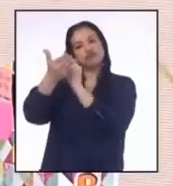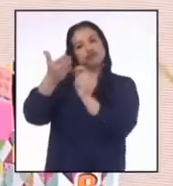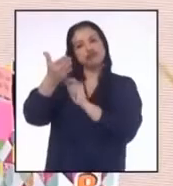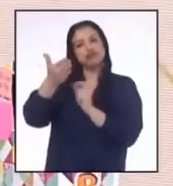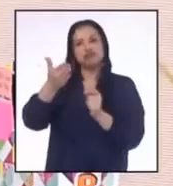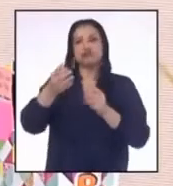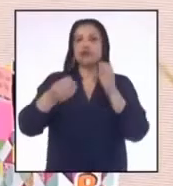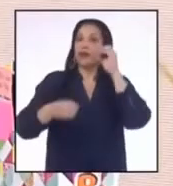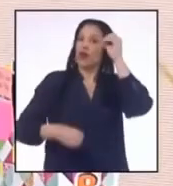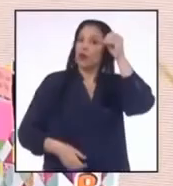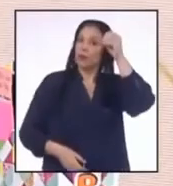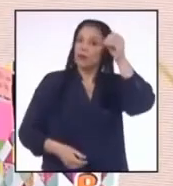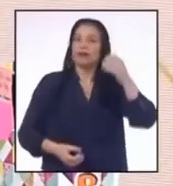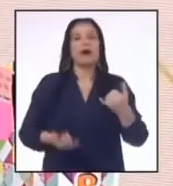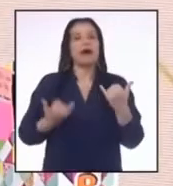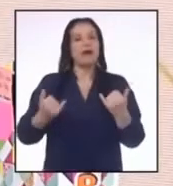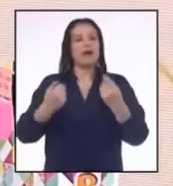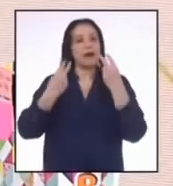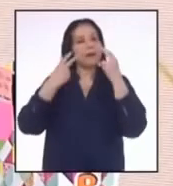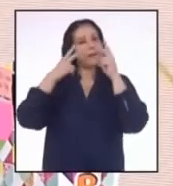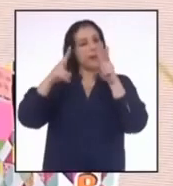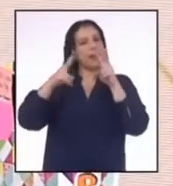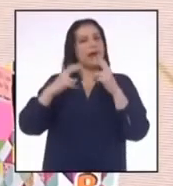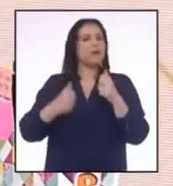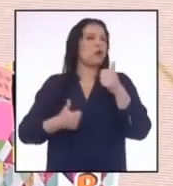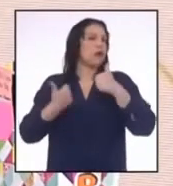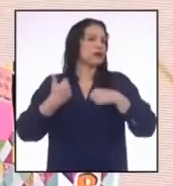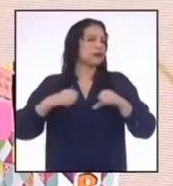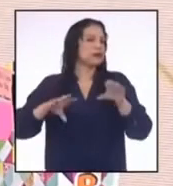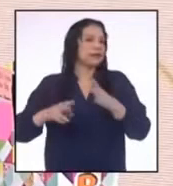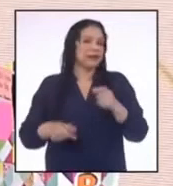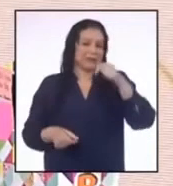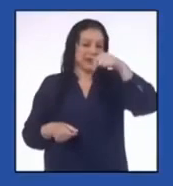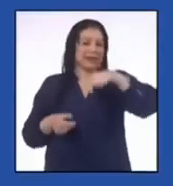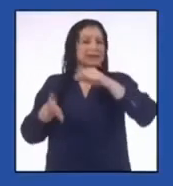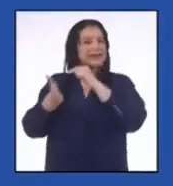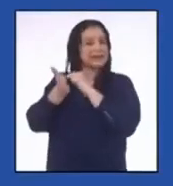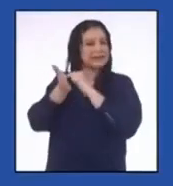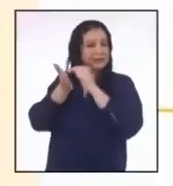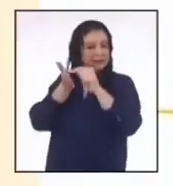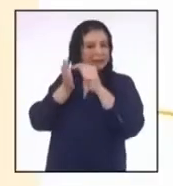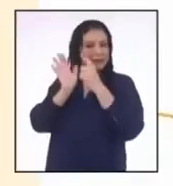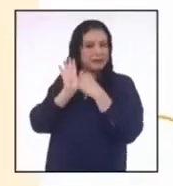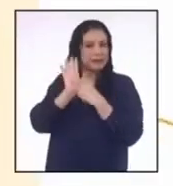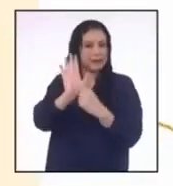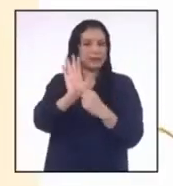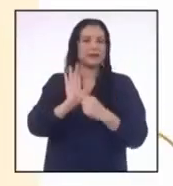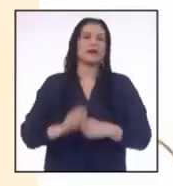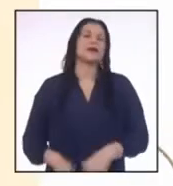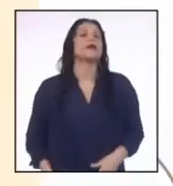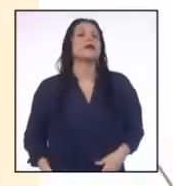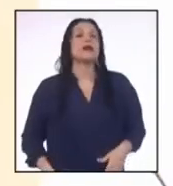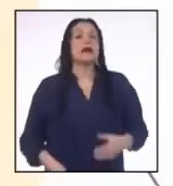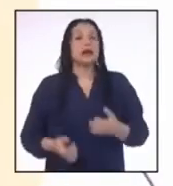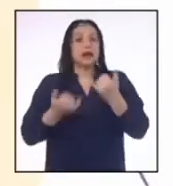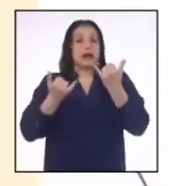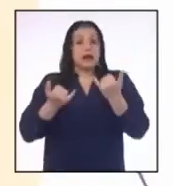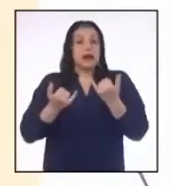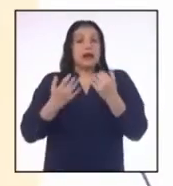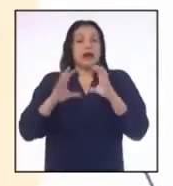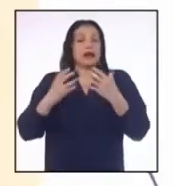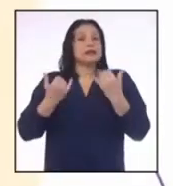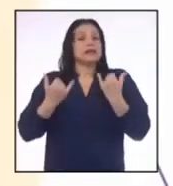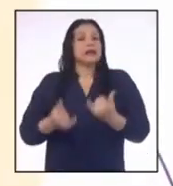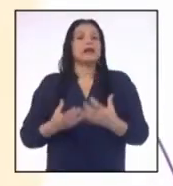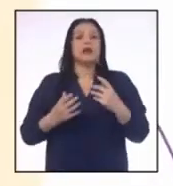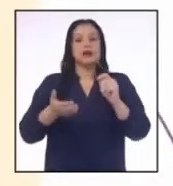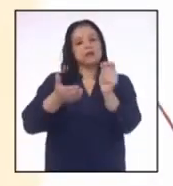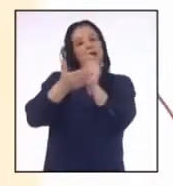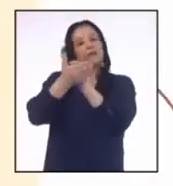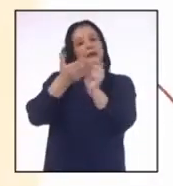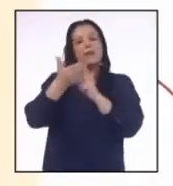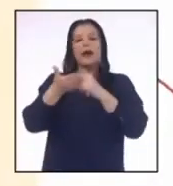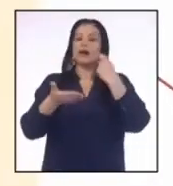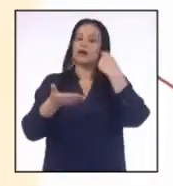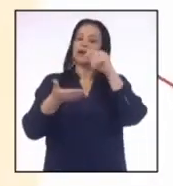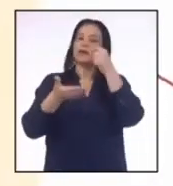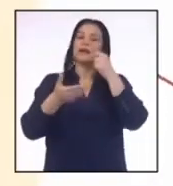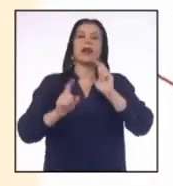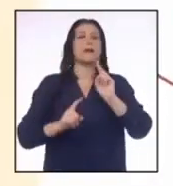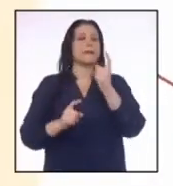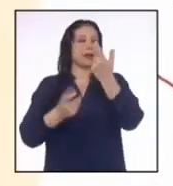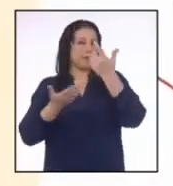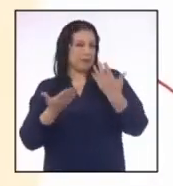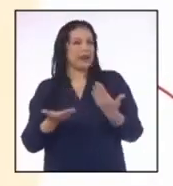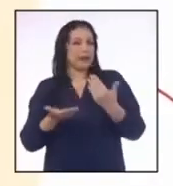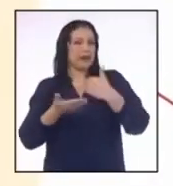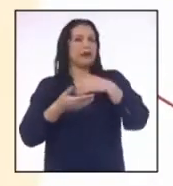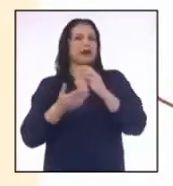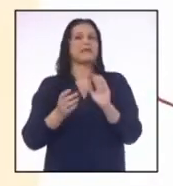opinión. Ahora veamos las actividades que corresponden a esta semana. En el programa de hoy redactaremos y revisaremos la primera versión